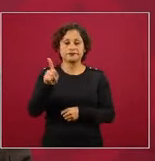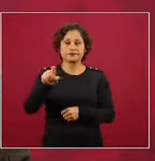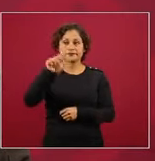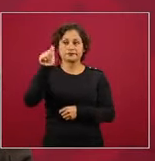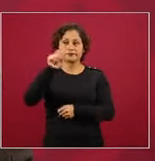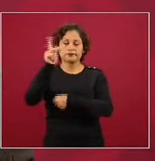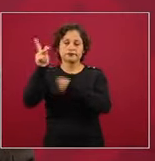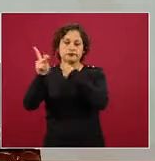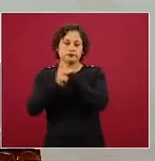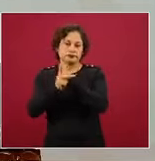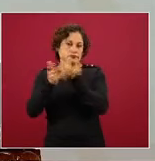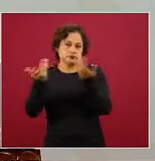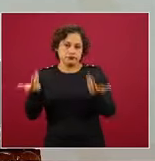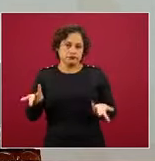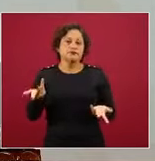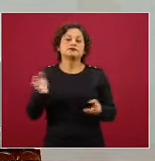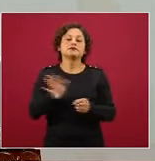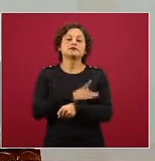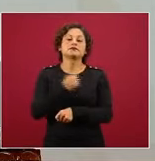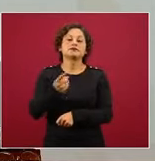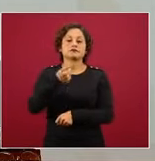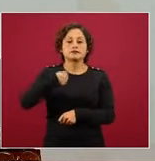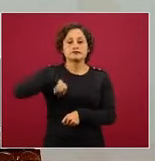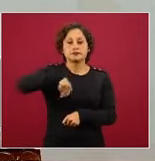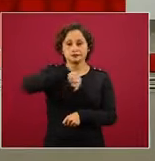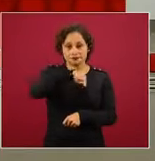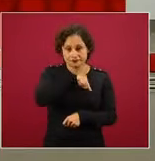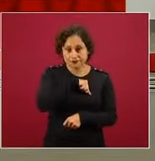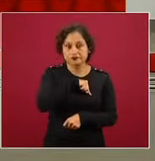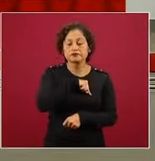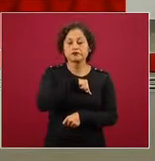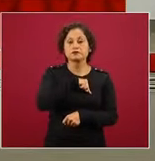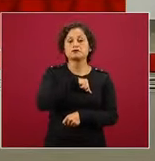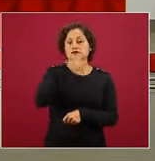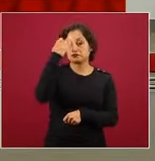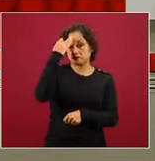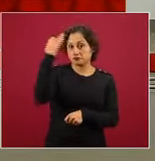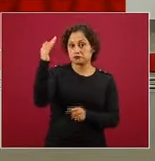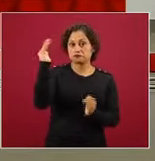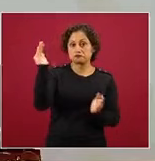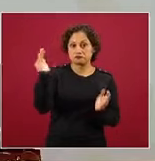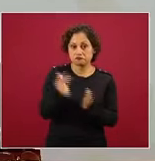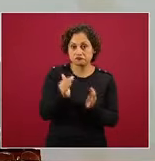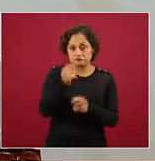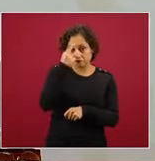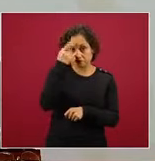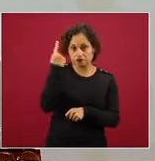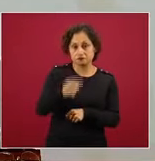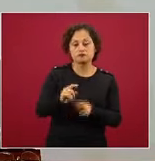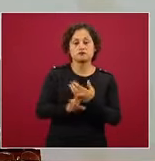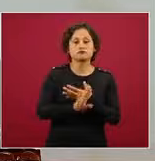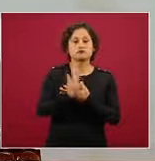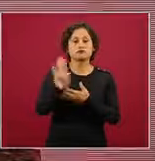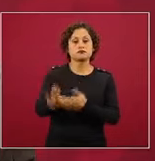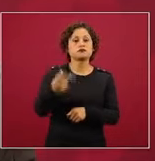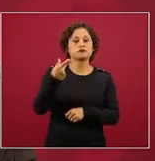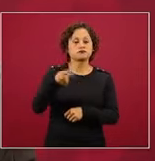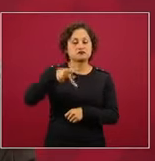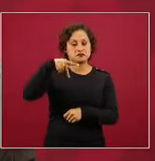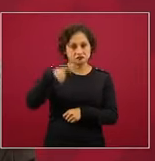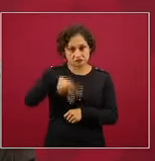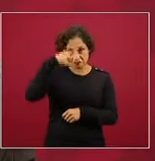más tiempo para prepararnos, ha habido reacción oportuna, y hay en particular en la Ciudad de México un apoyo muy cercano